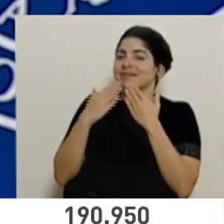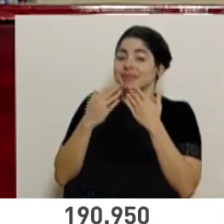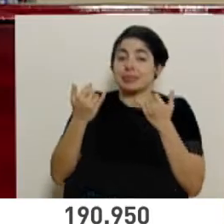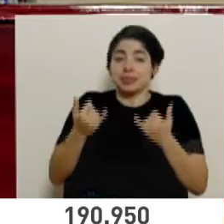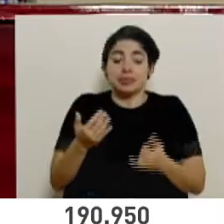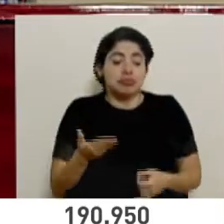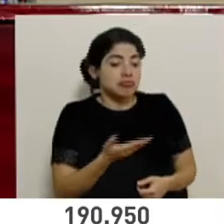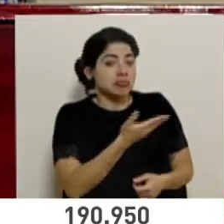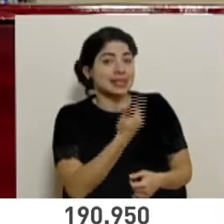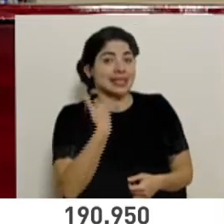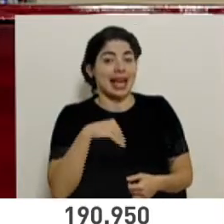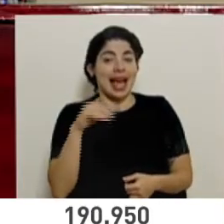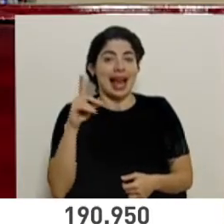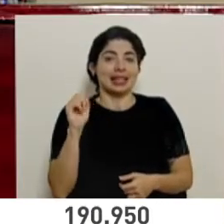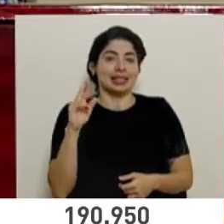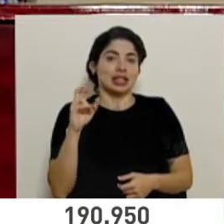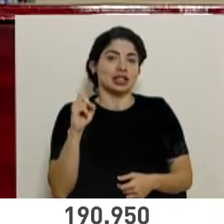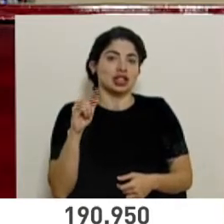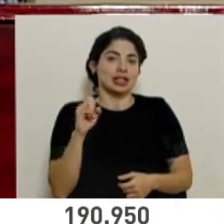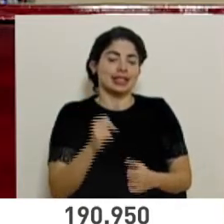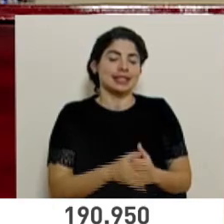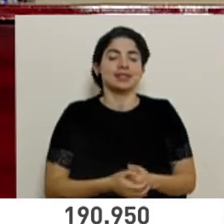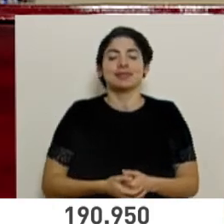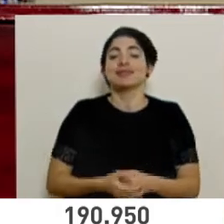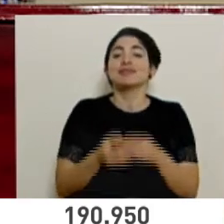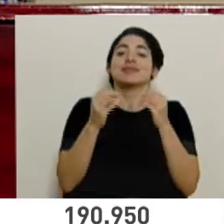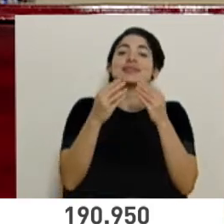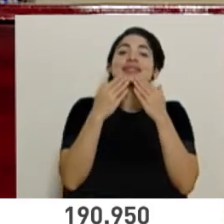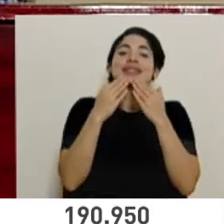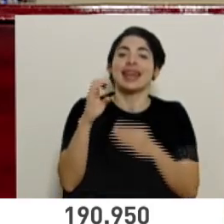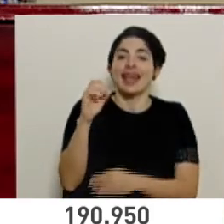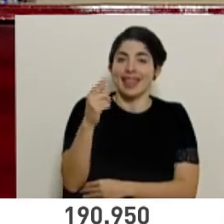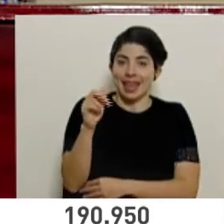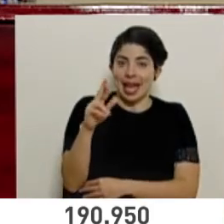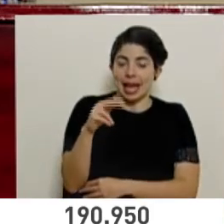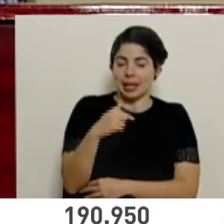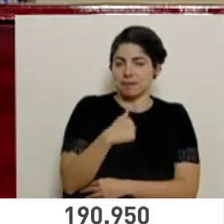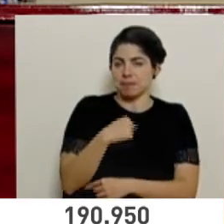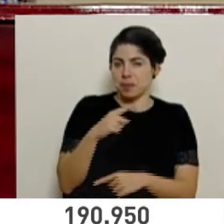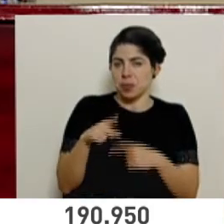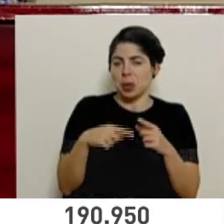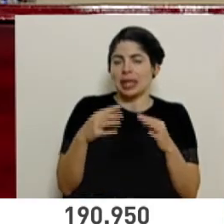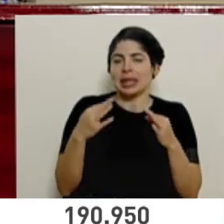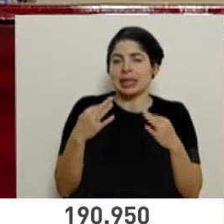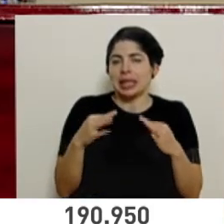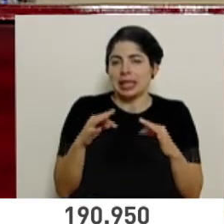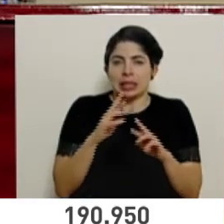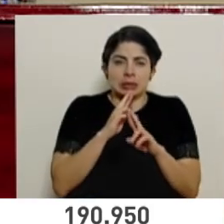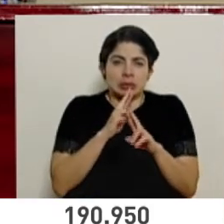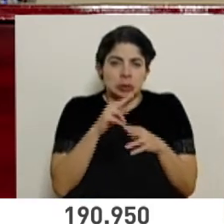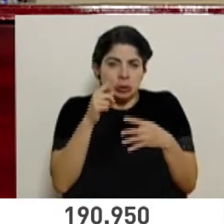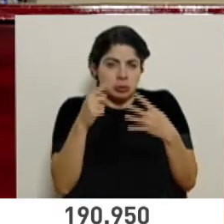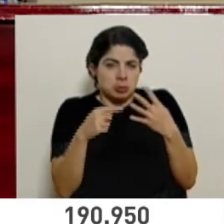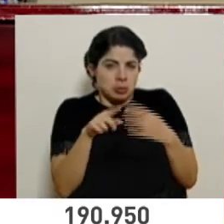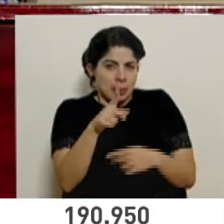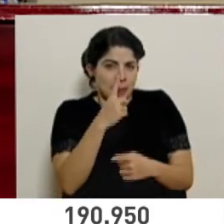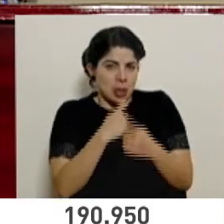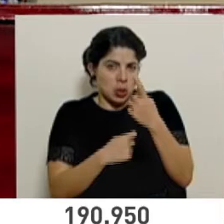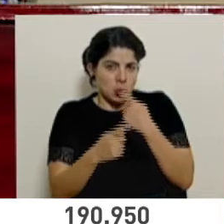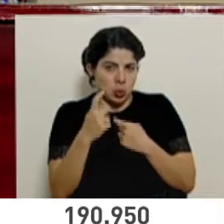Escuchamos al señor Alexander Solís. Muchísimas gracias, don Edgar. Voy a tratar de responder algunas de sus inquietudes